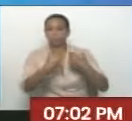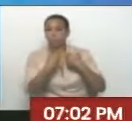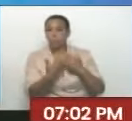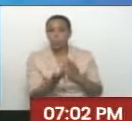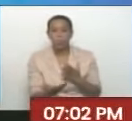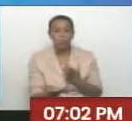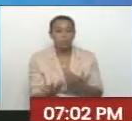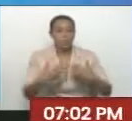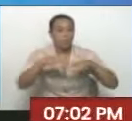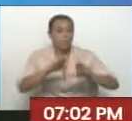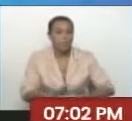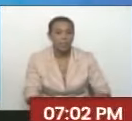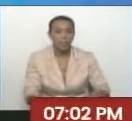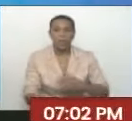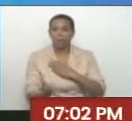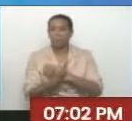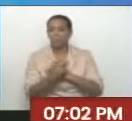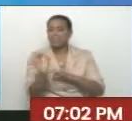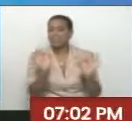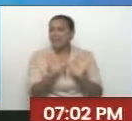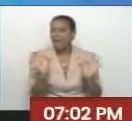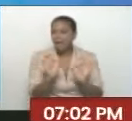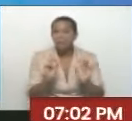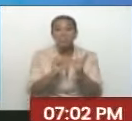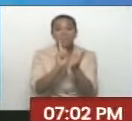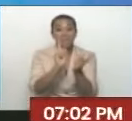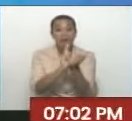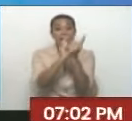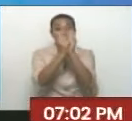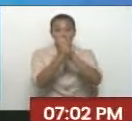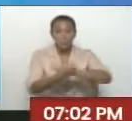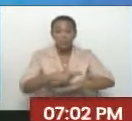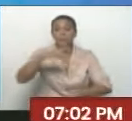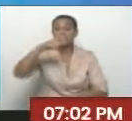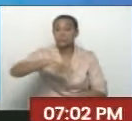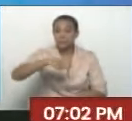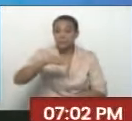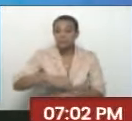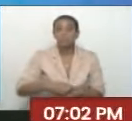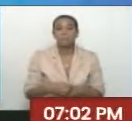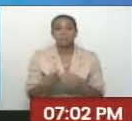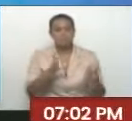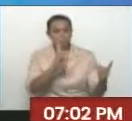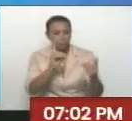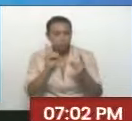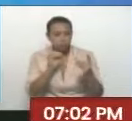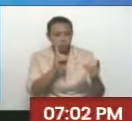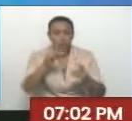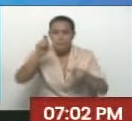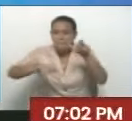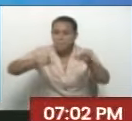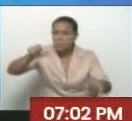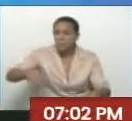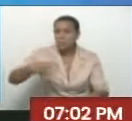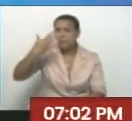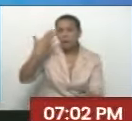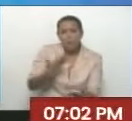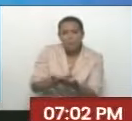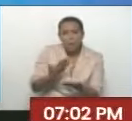de ahí. Las transformaciones que Venezuela necesita, bien debatidas, bien